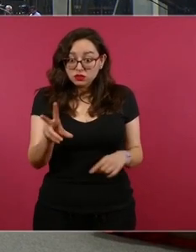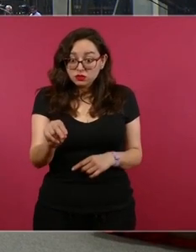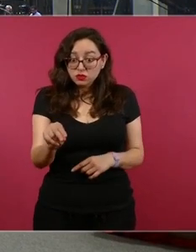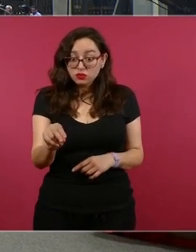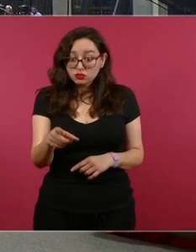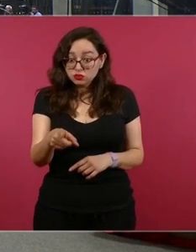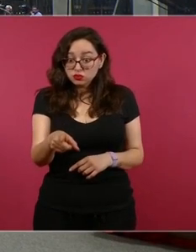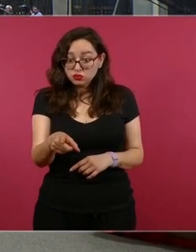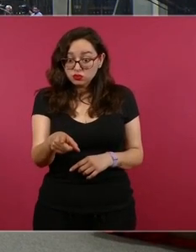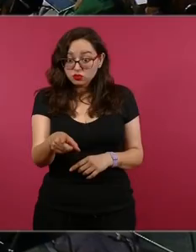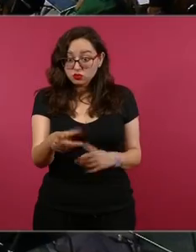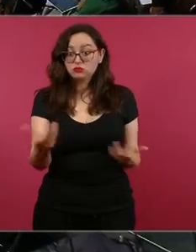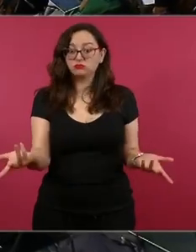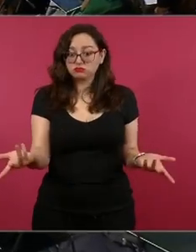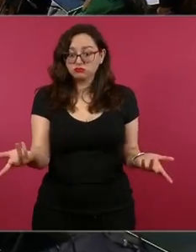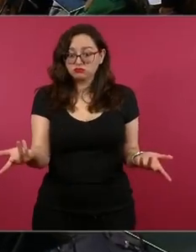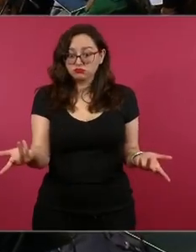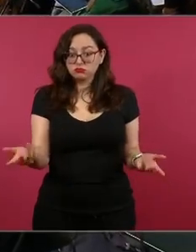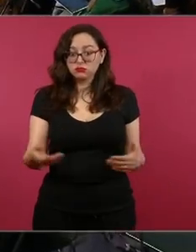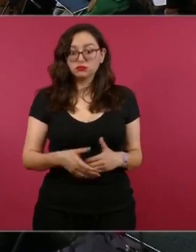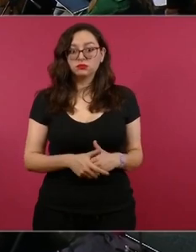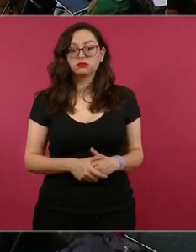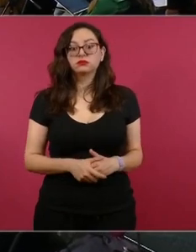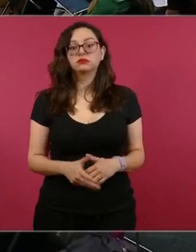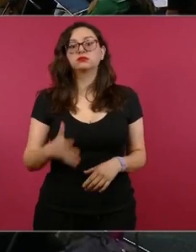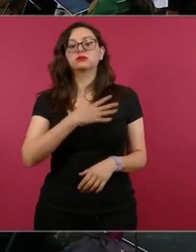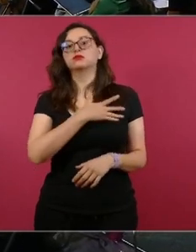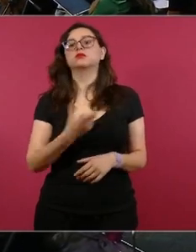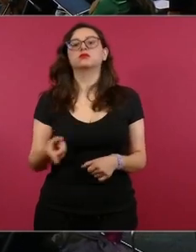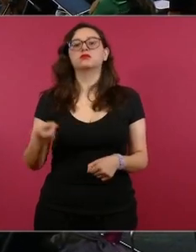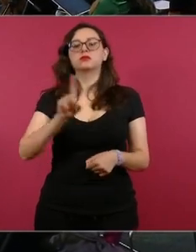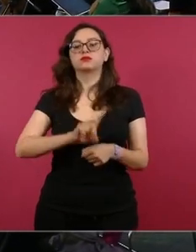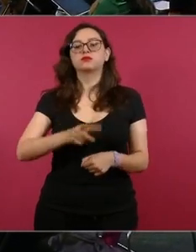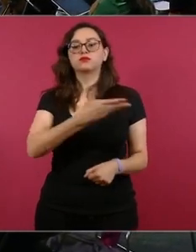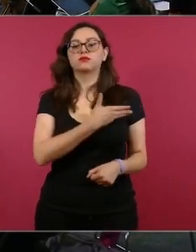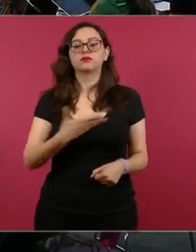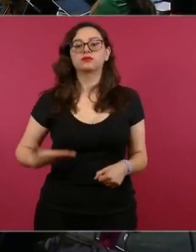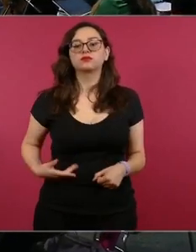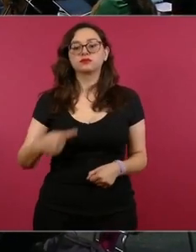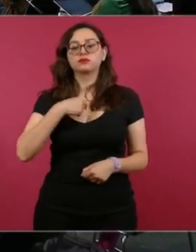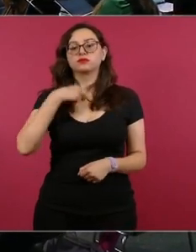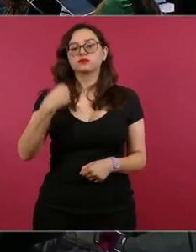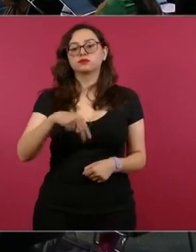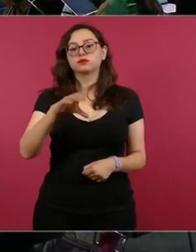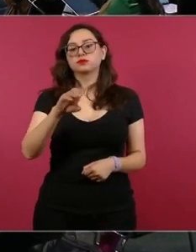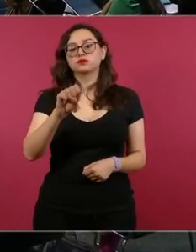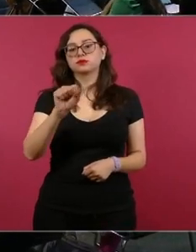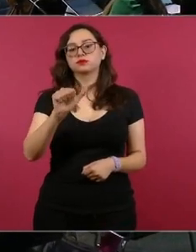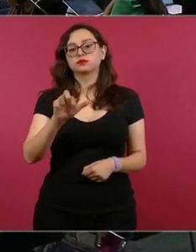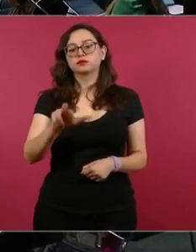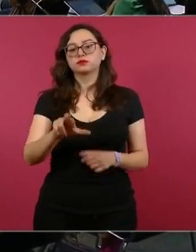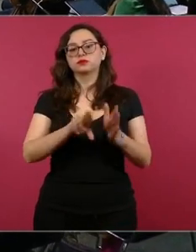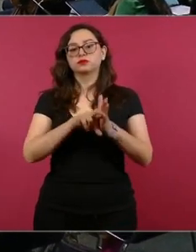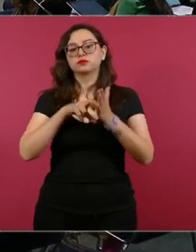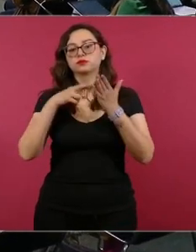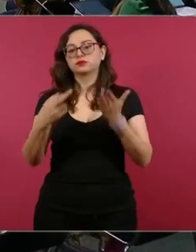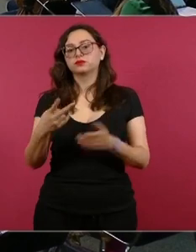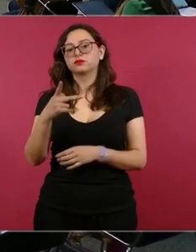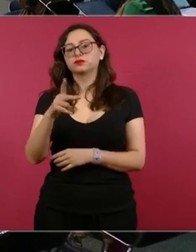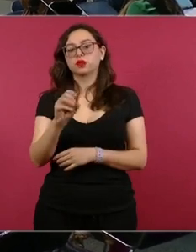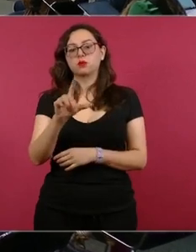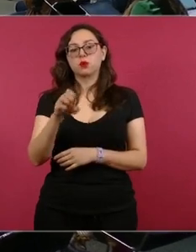Sí. ¿Tú quedaste? Sí, sí. Ah, bueno. Buenos días, presidente. Soy César Huerta, de la revista Polemón.